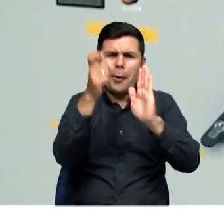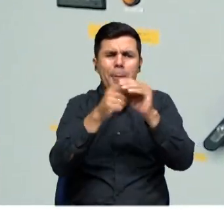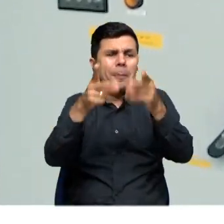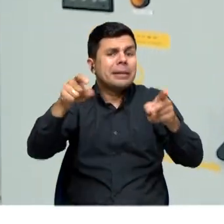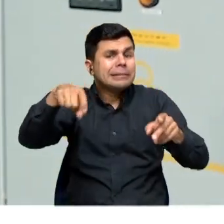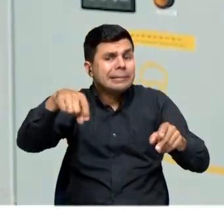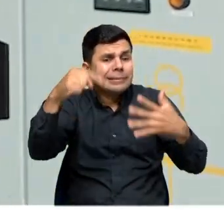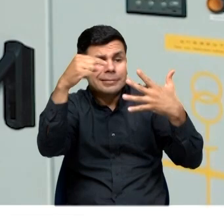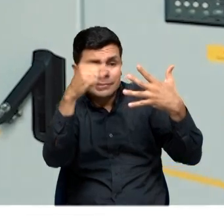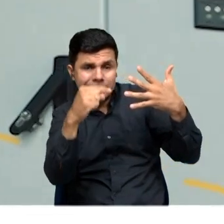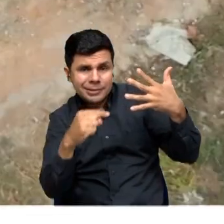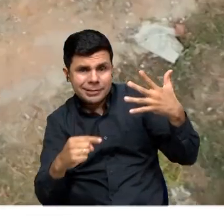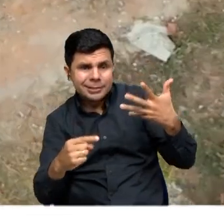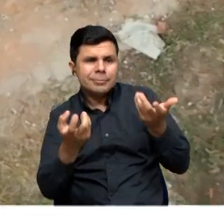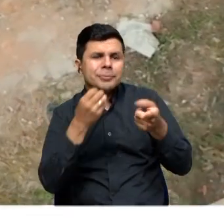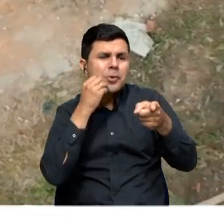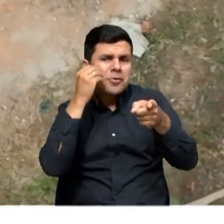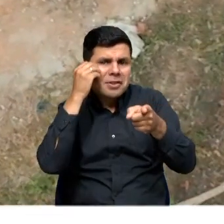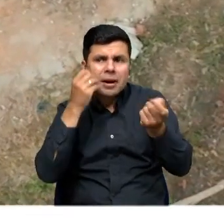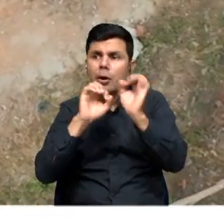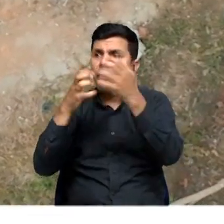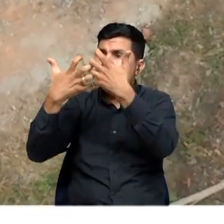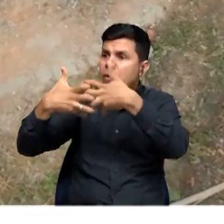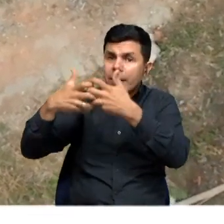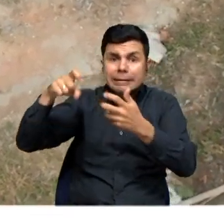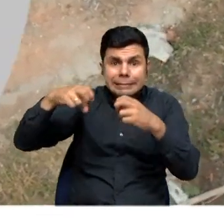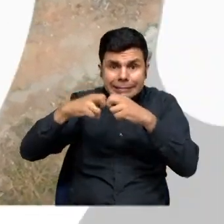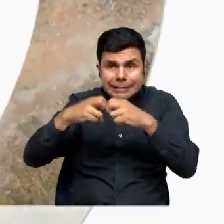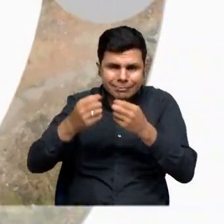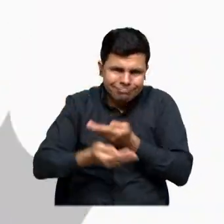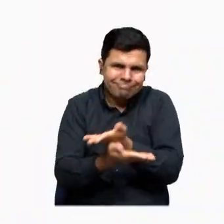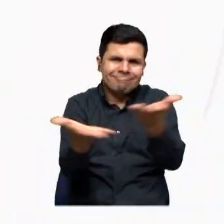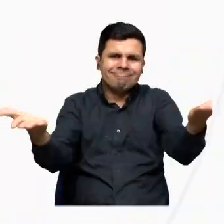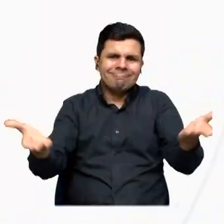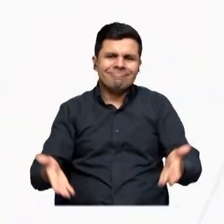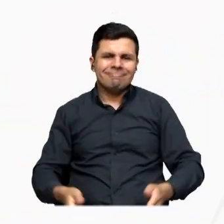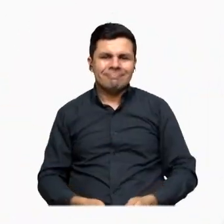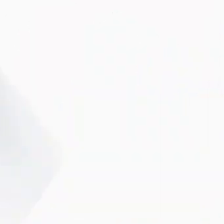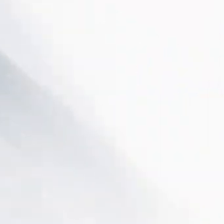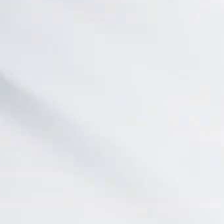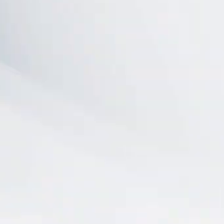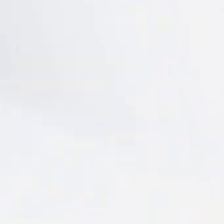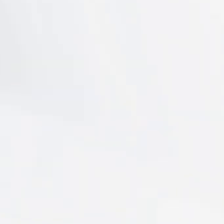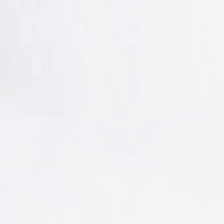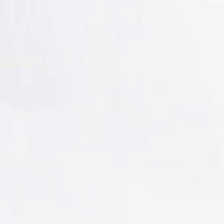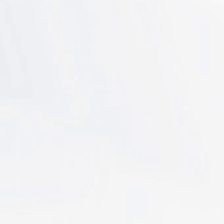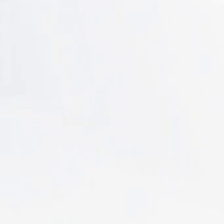necesidades energéticas de hogares y empresas en nuestra área de influencia.